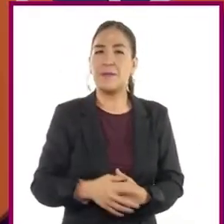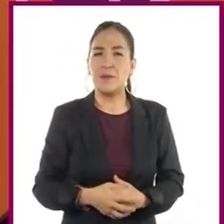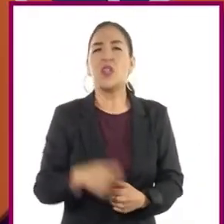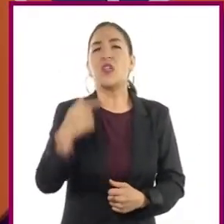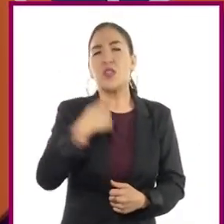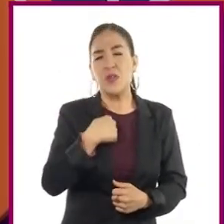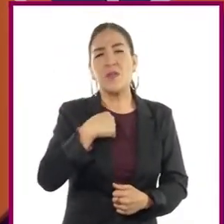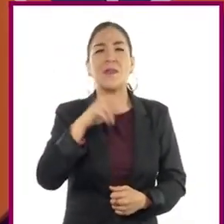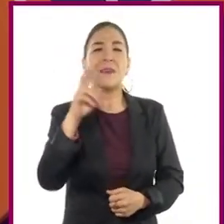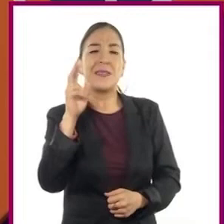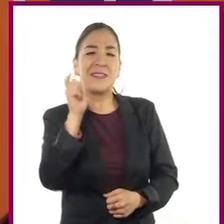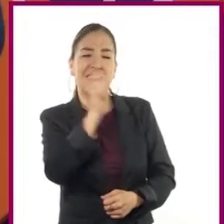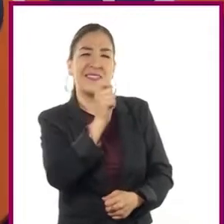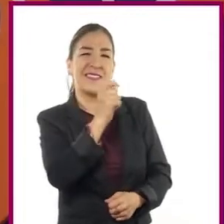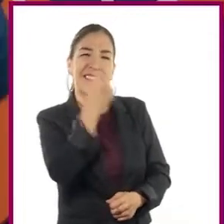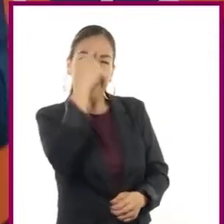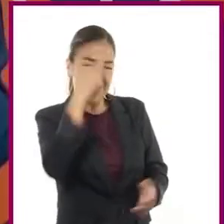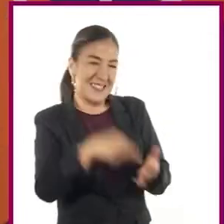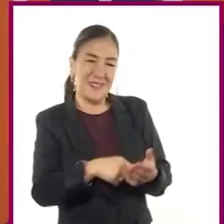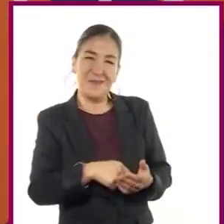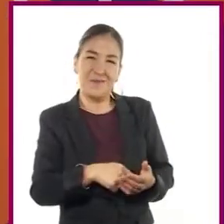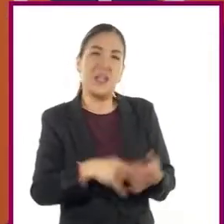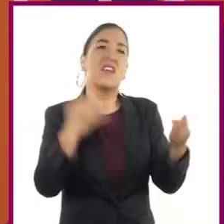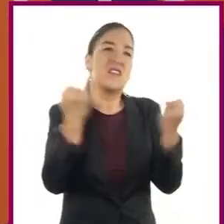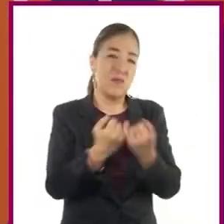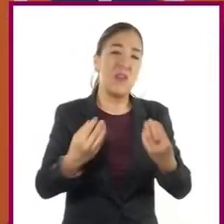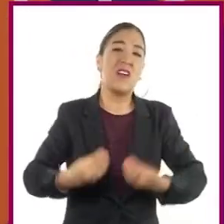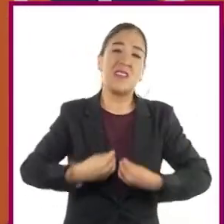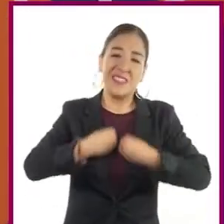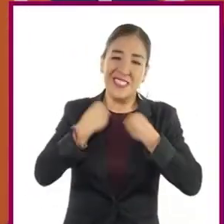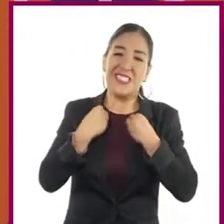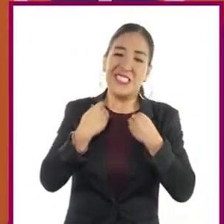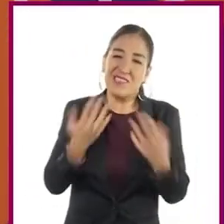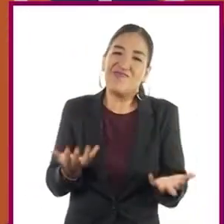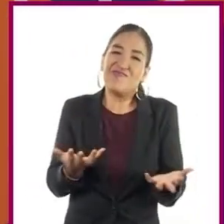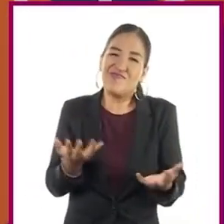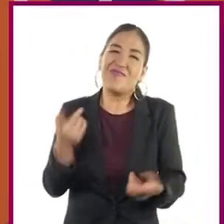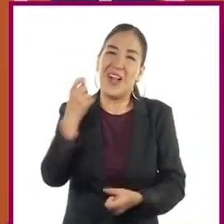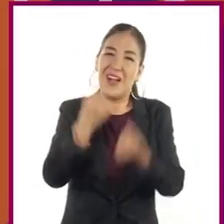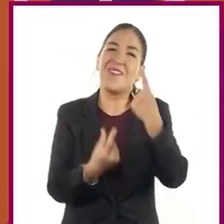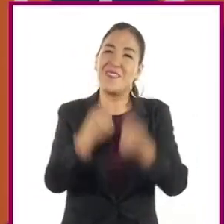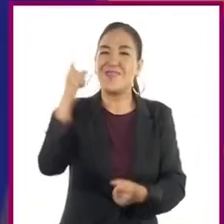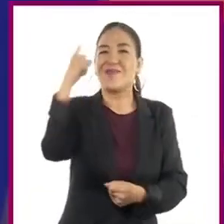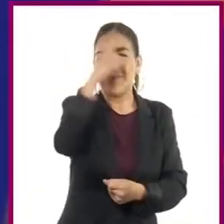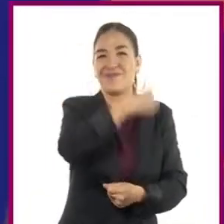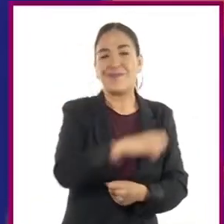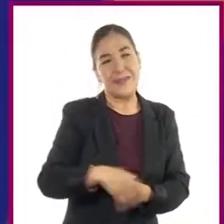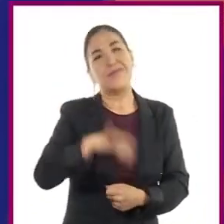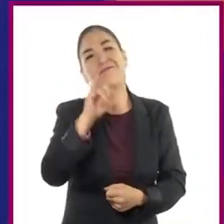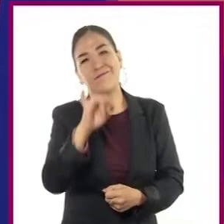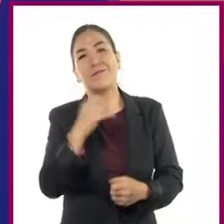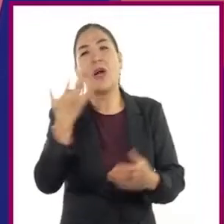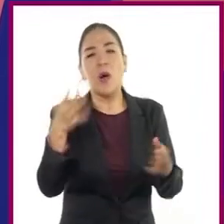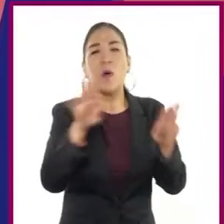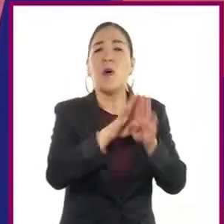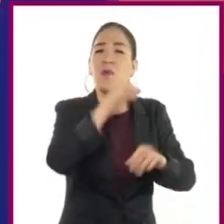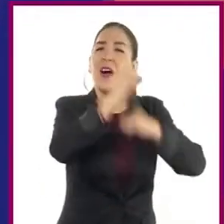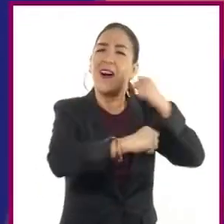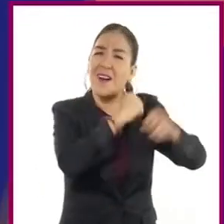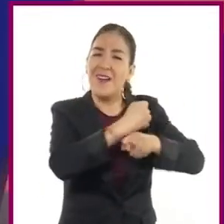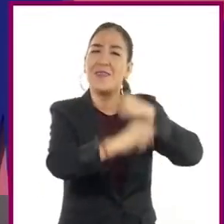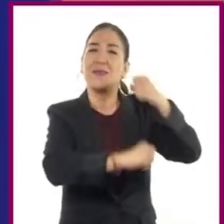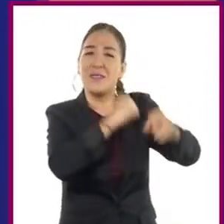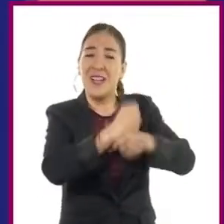difiero con usted en eso porque también la vida tiene momentos no muy gratos. Claro, a través de los siglos